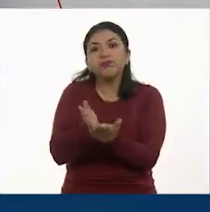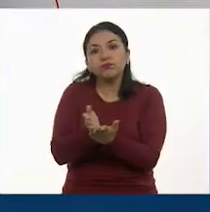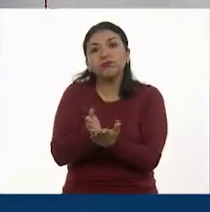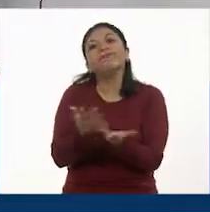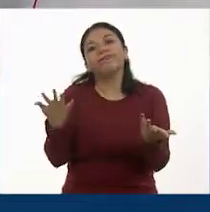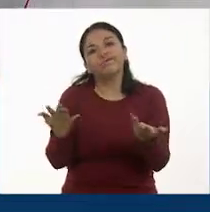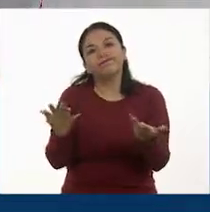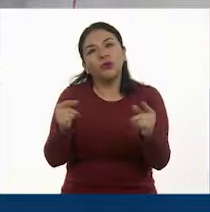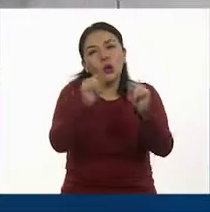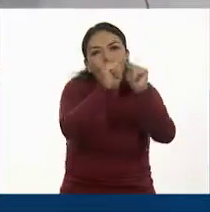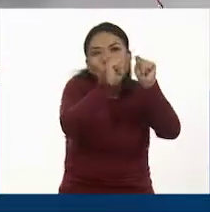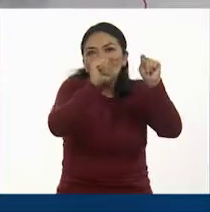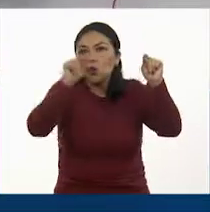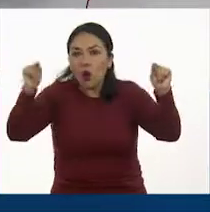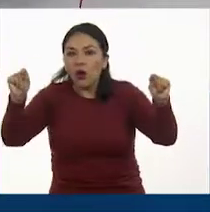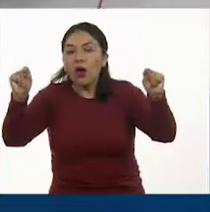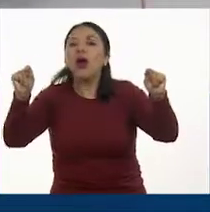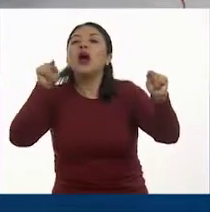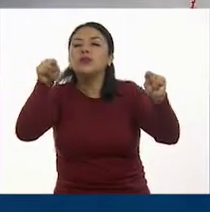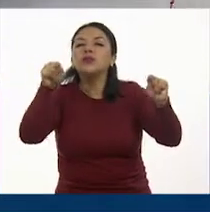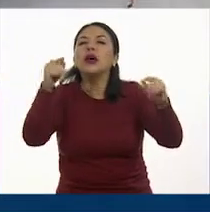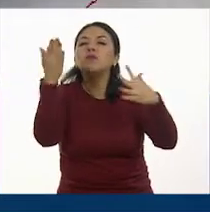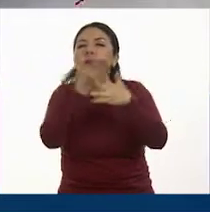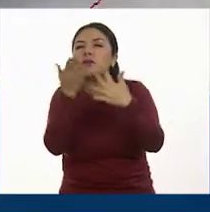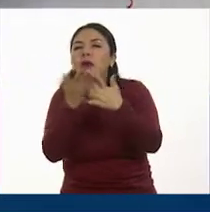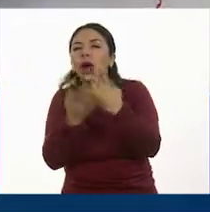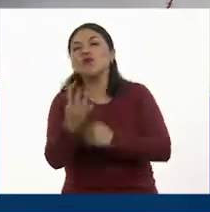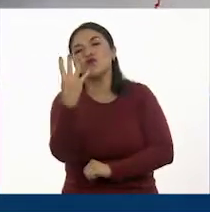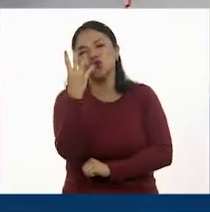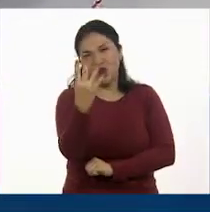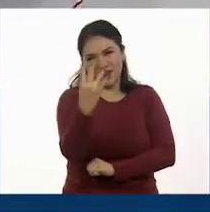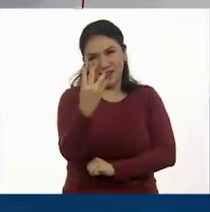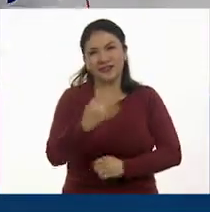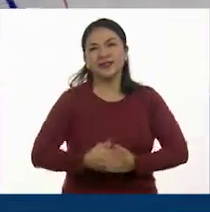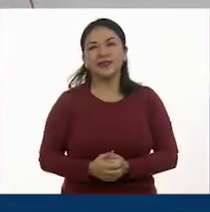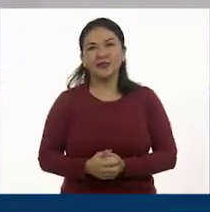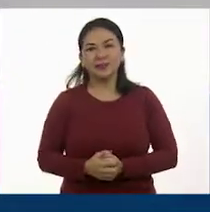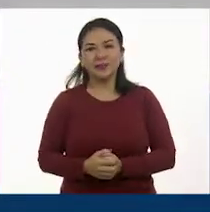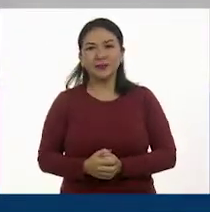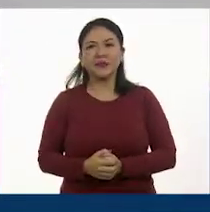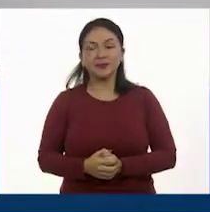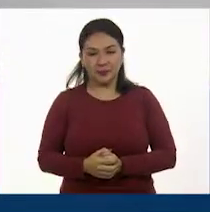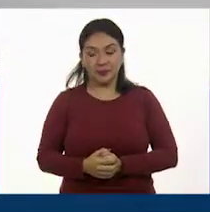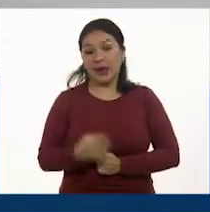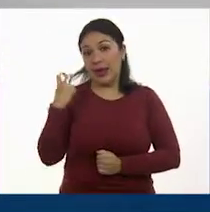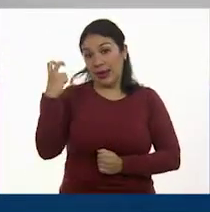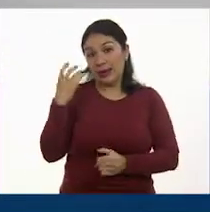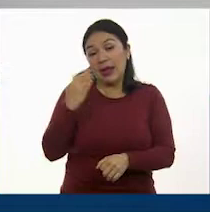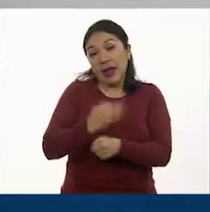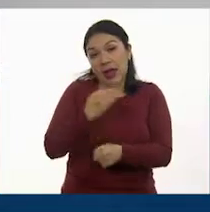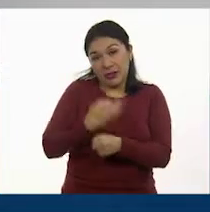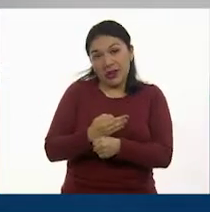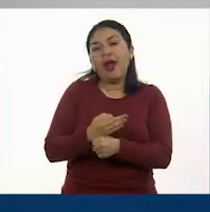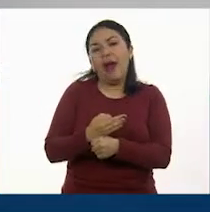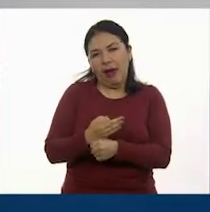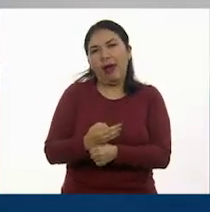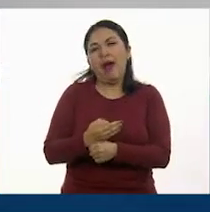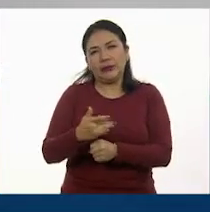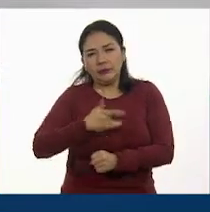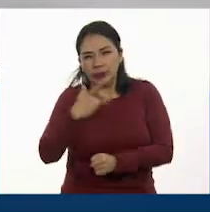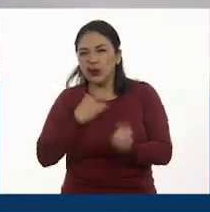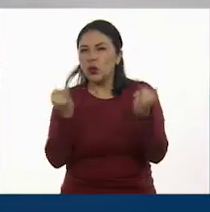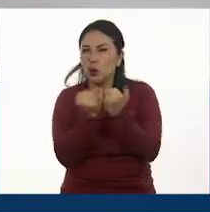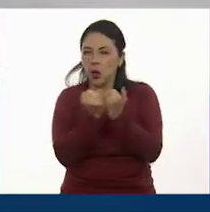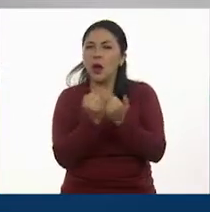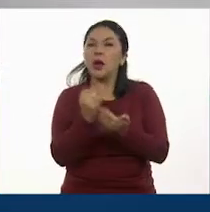todo nuestro entero? En cuatro. En cuatro. Entonces, pues ya lo hemos hecho. Sacamos la